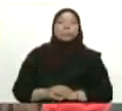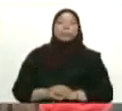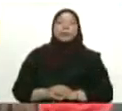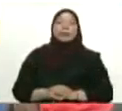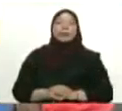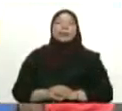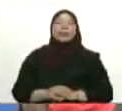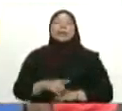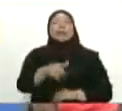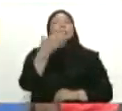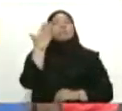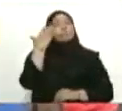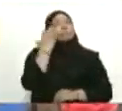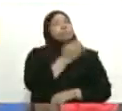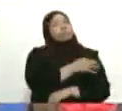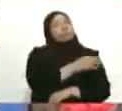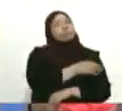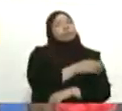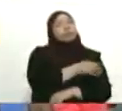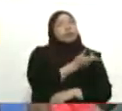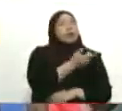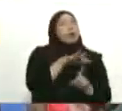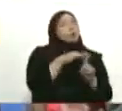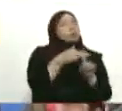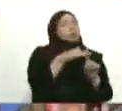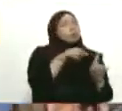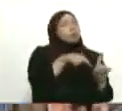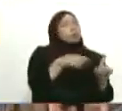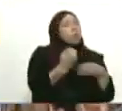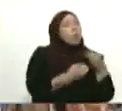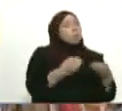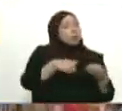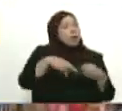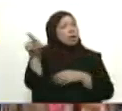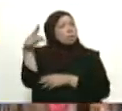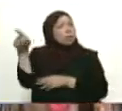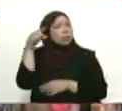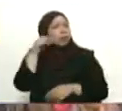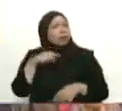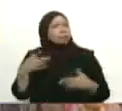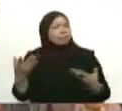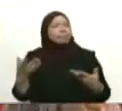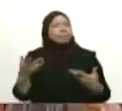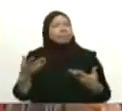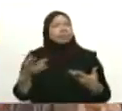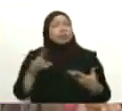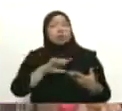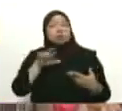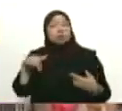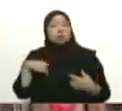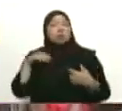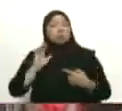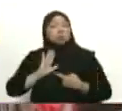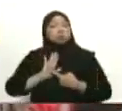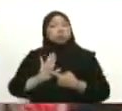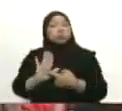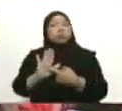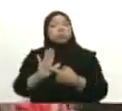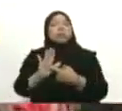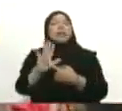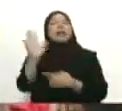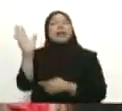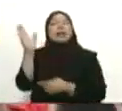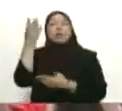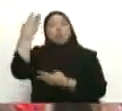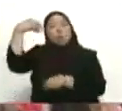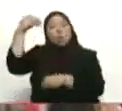que ellos ya deberían saber cuál es su situación pero qué acuérdense que nosotros no nos estamos enfrentando ni a ni a la sayona